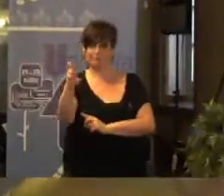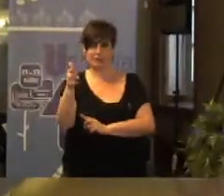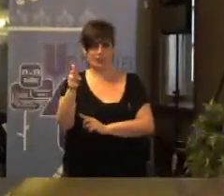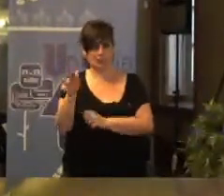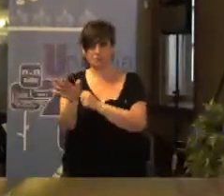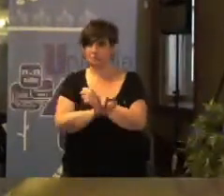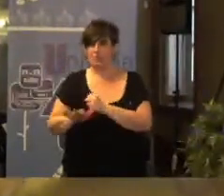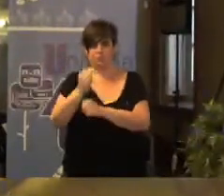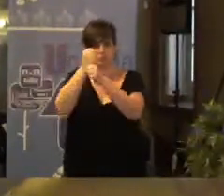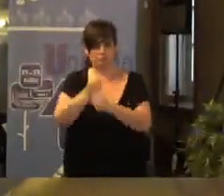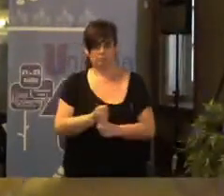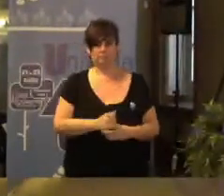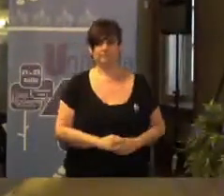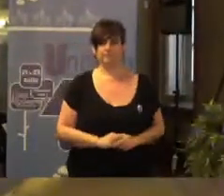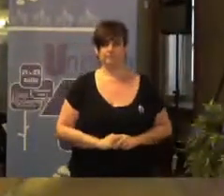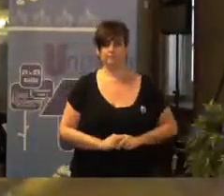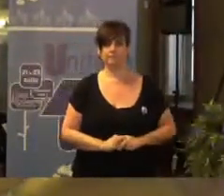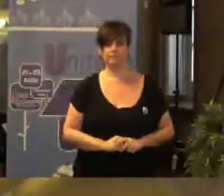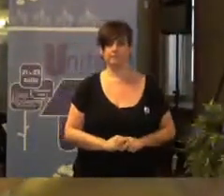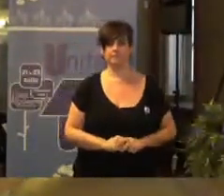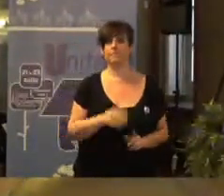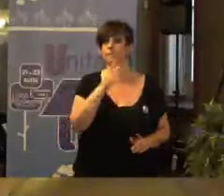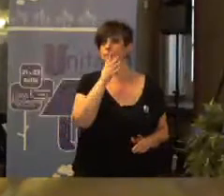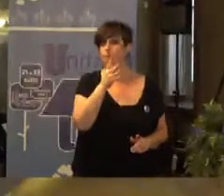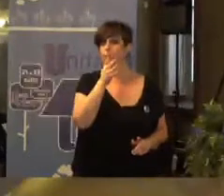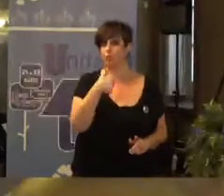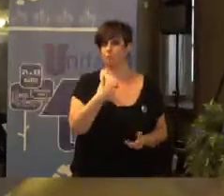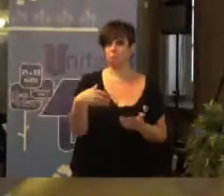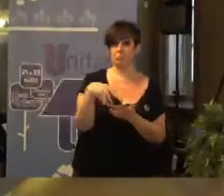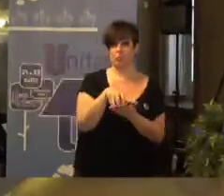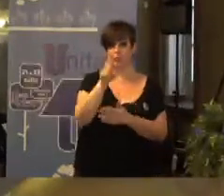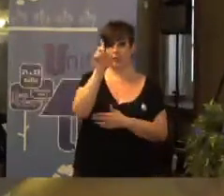non? Por iso tamén, e a dúbida, non?